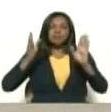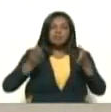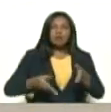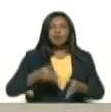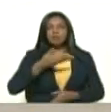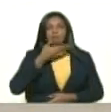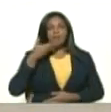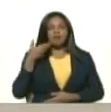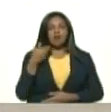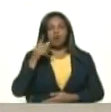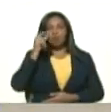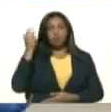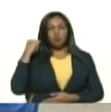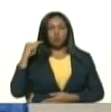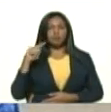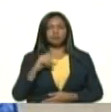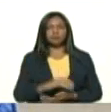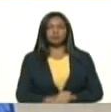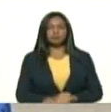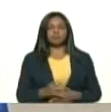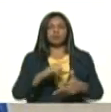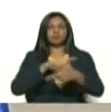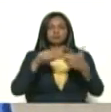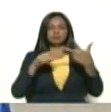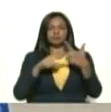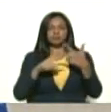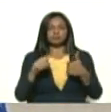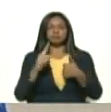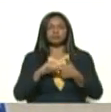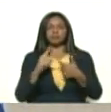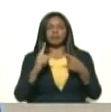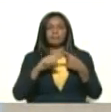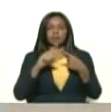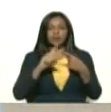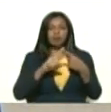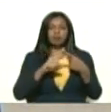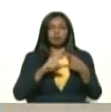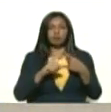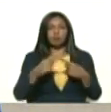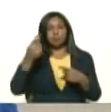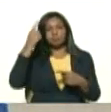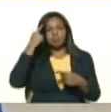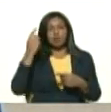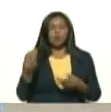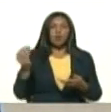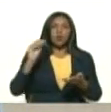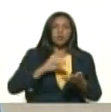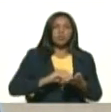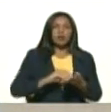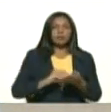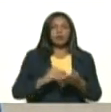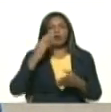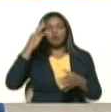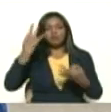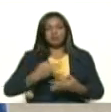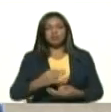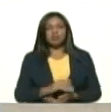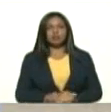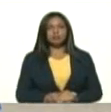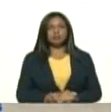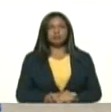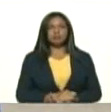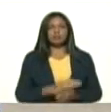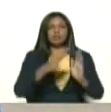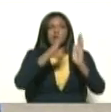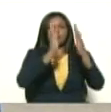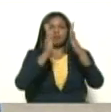mejores cristianas. Aquí van 3 libros. El primero lo lanzamos en estos días, pero hoy lo hago estos 3 oficialmente. La